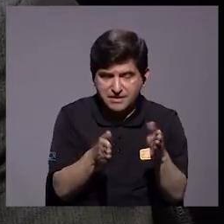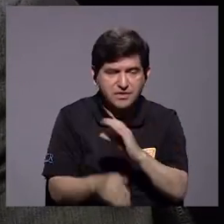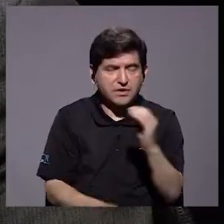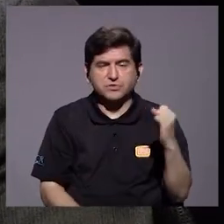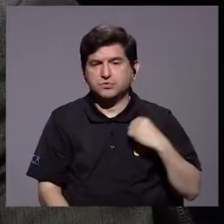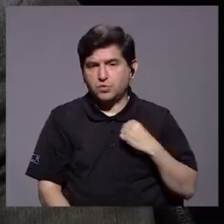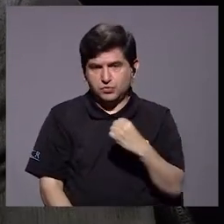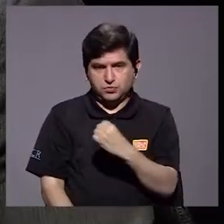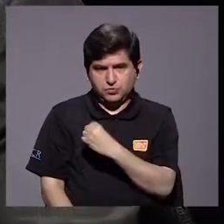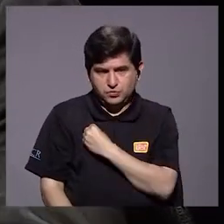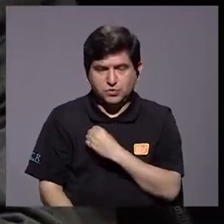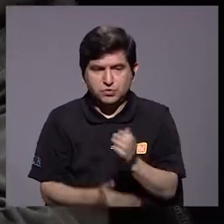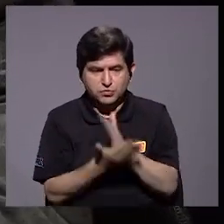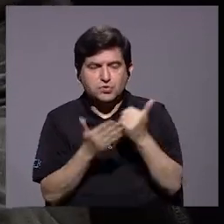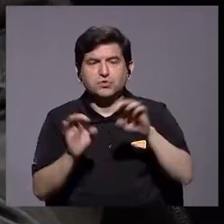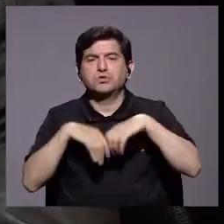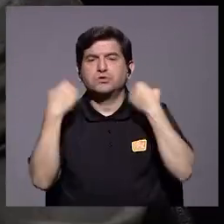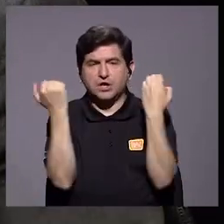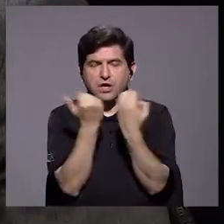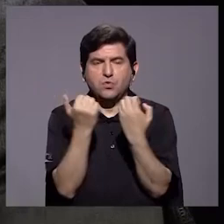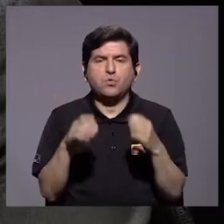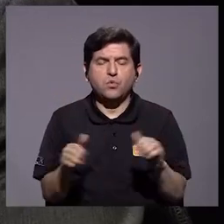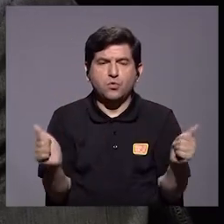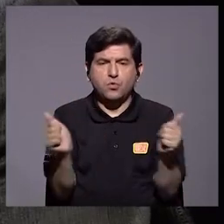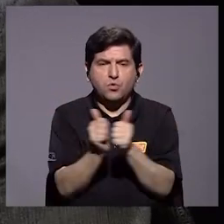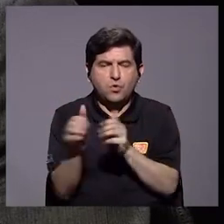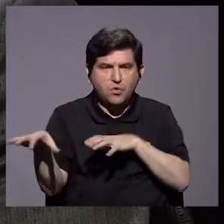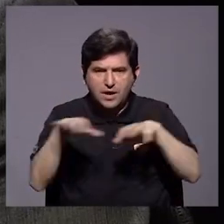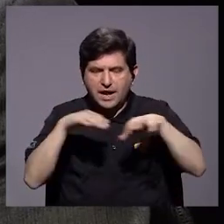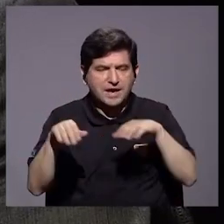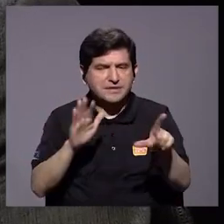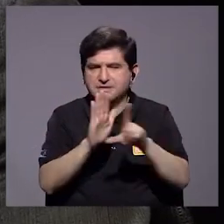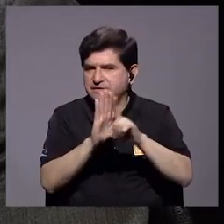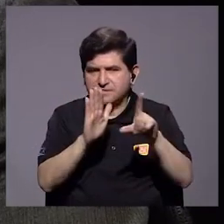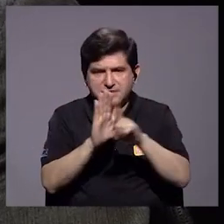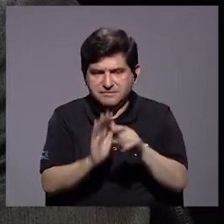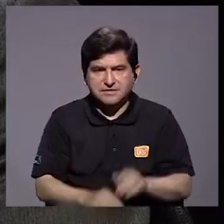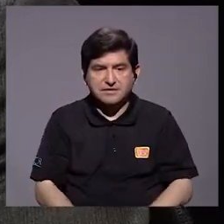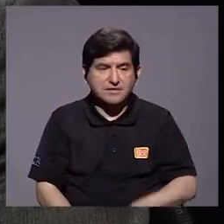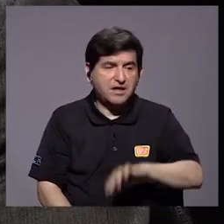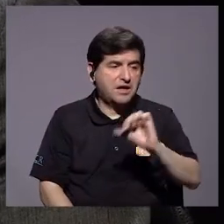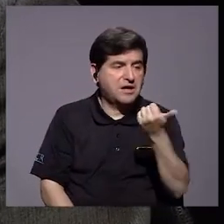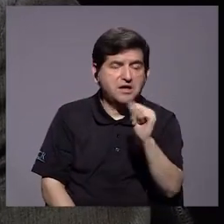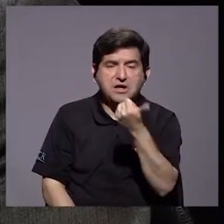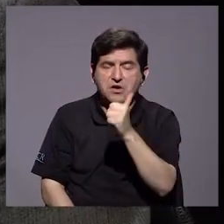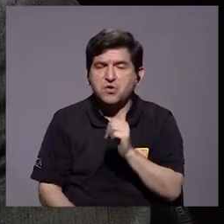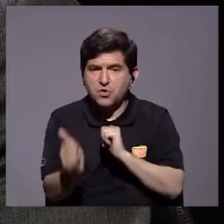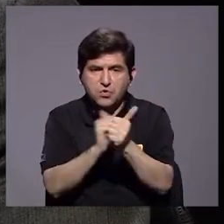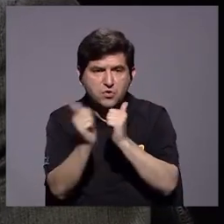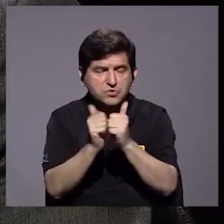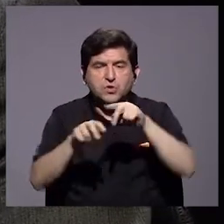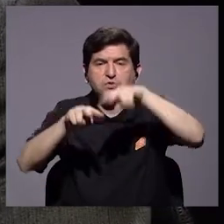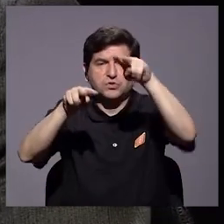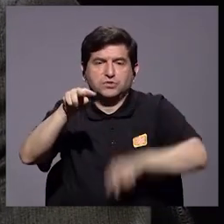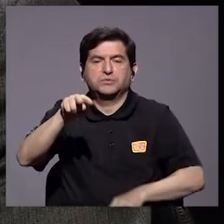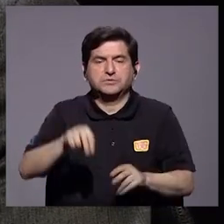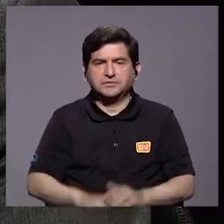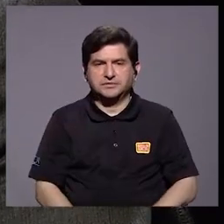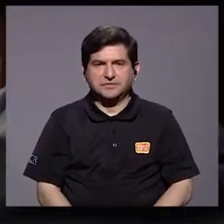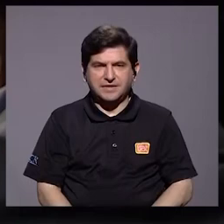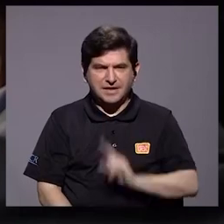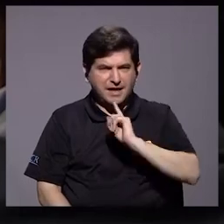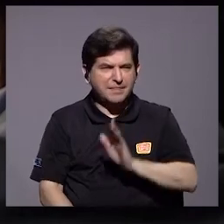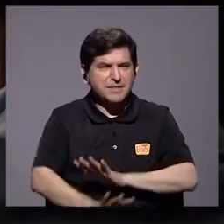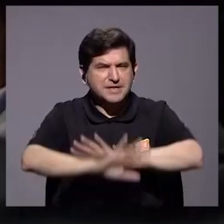y socios de algunos de esos equipos con actividades ilícitas eventualmente los demás competidores están en una desventaja